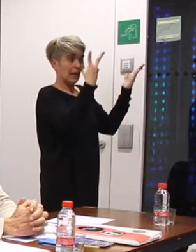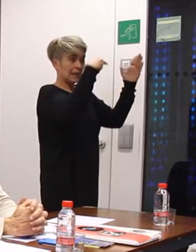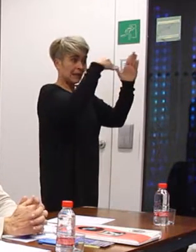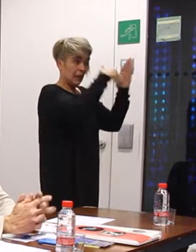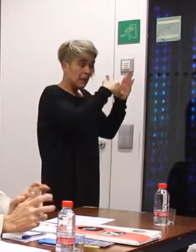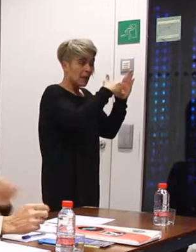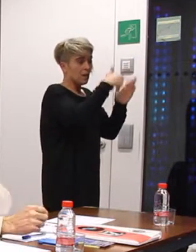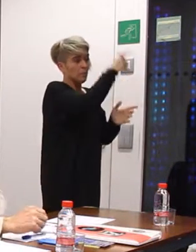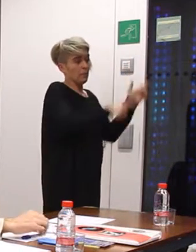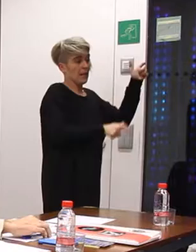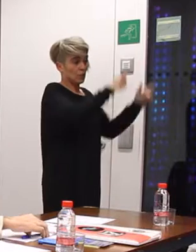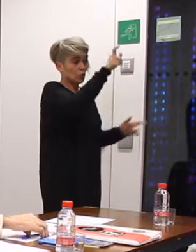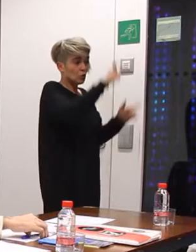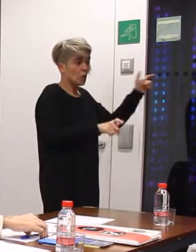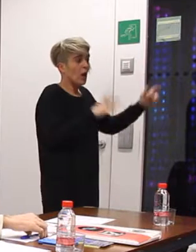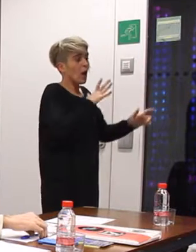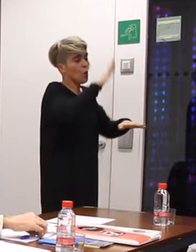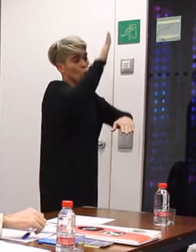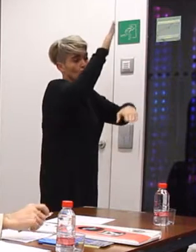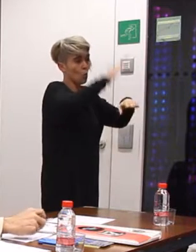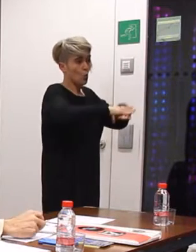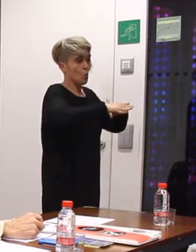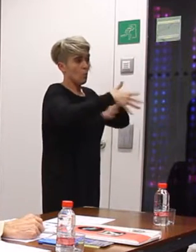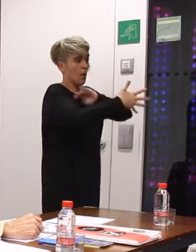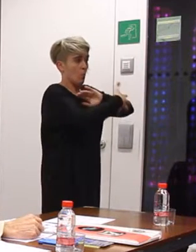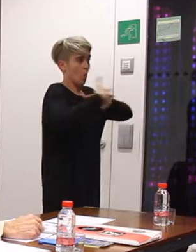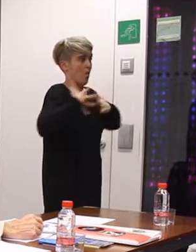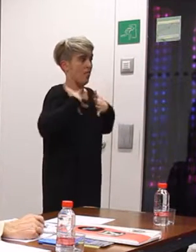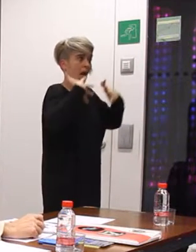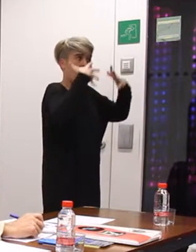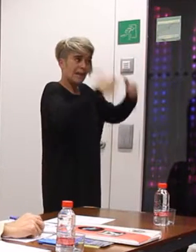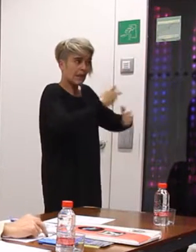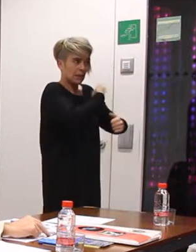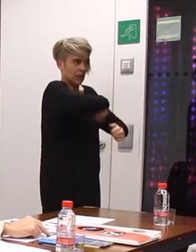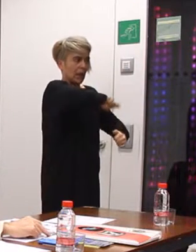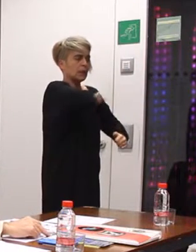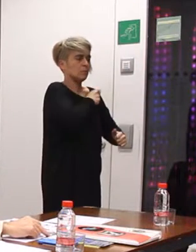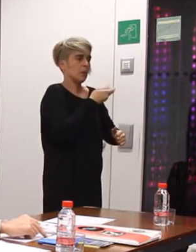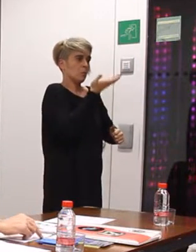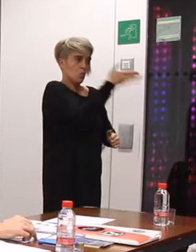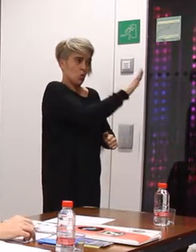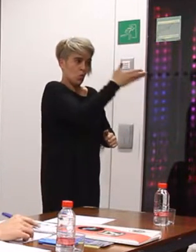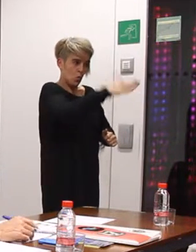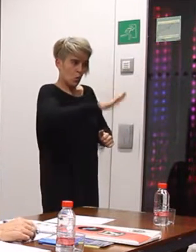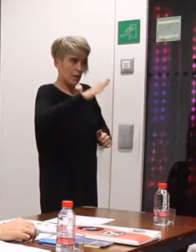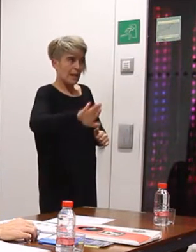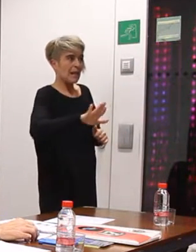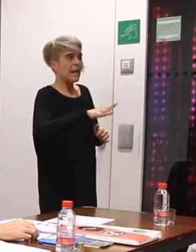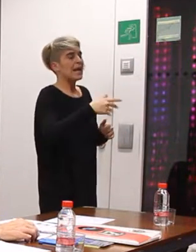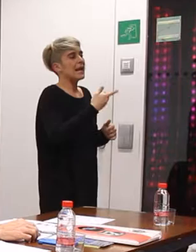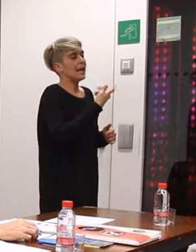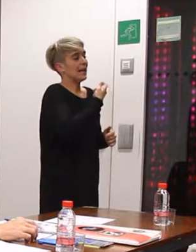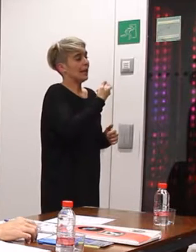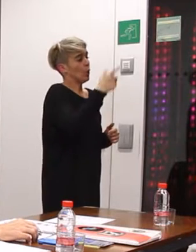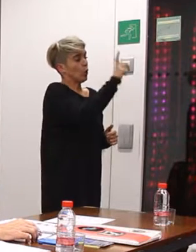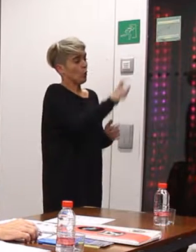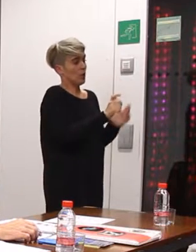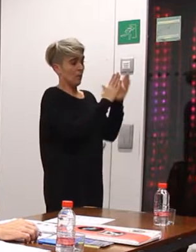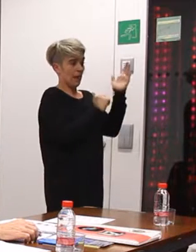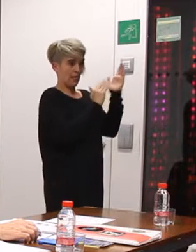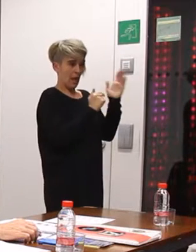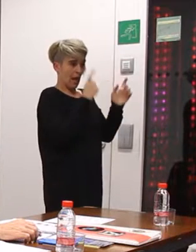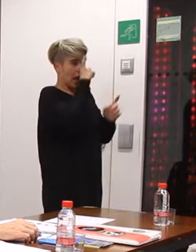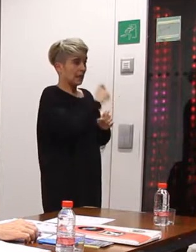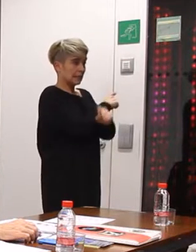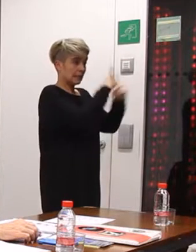de la pobreza energética cada año en España. En la Comunidad Valenciana, que sepamos, 7 muertes este